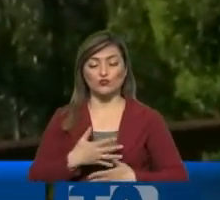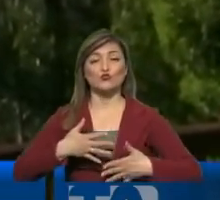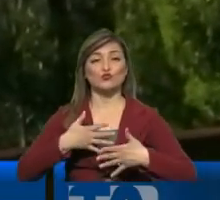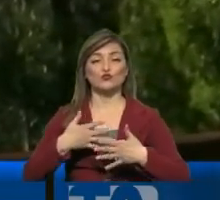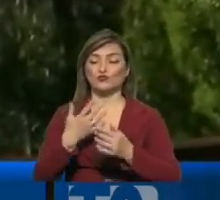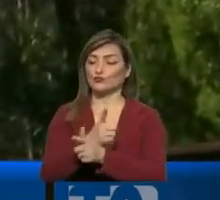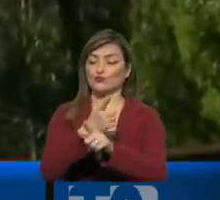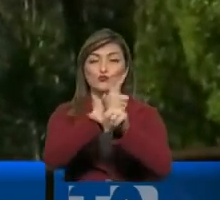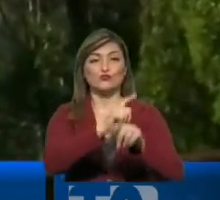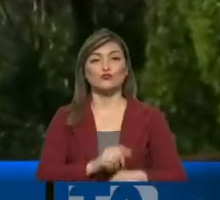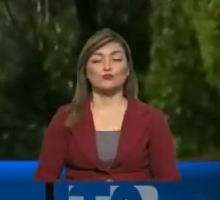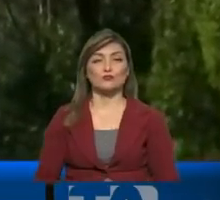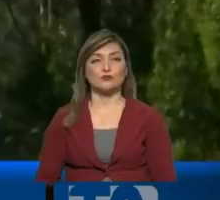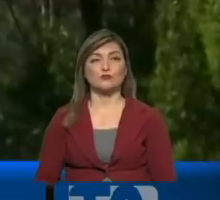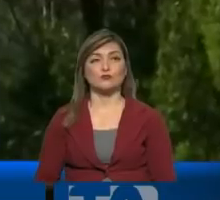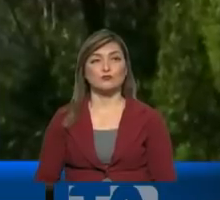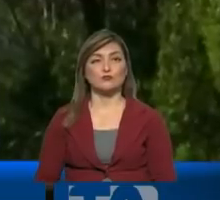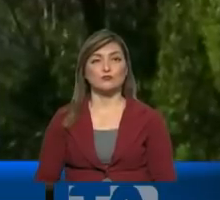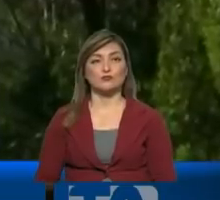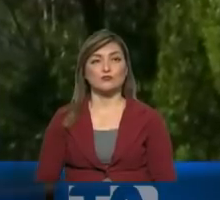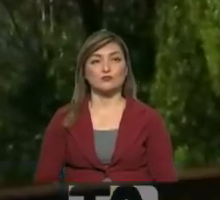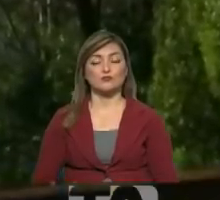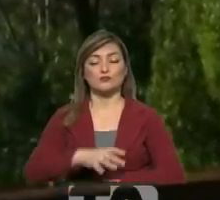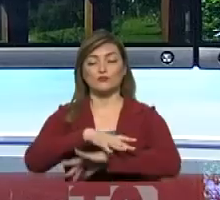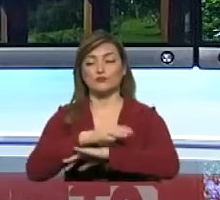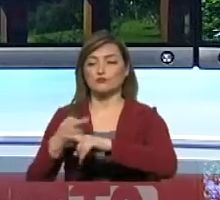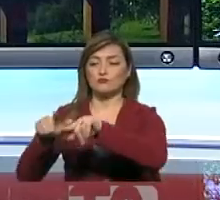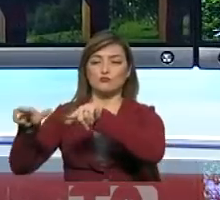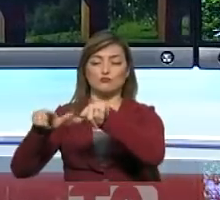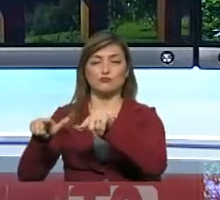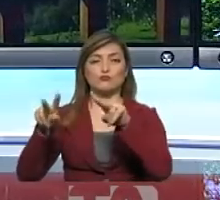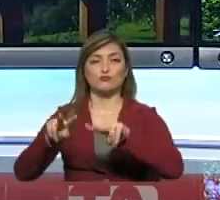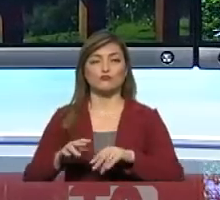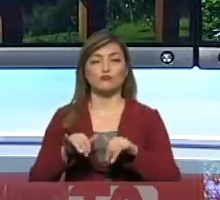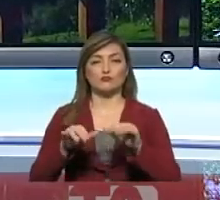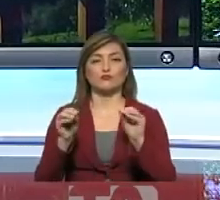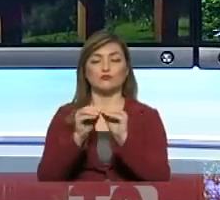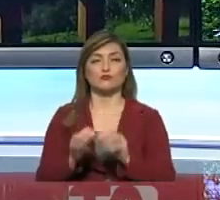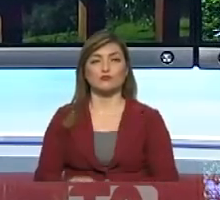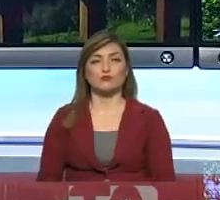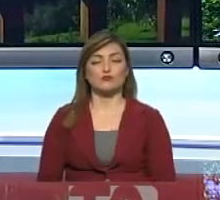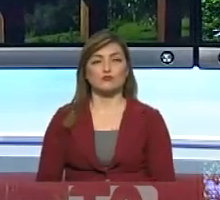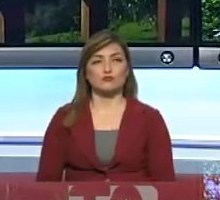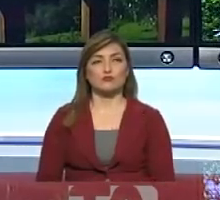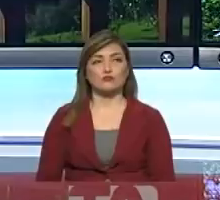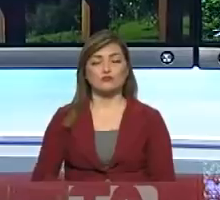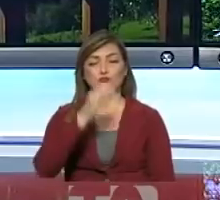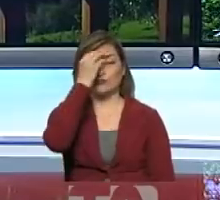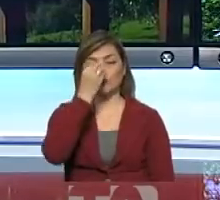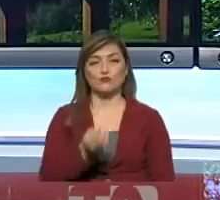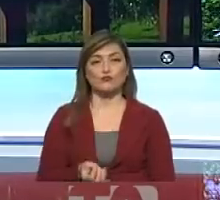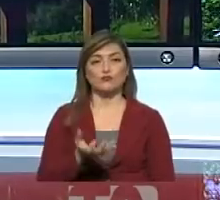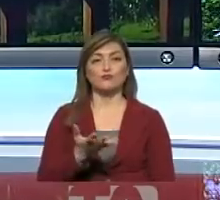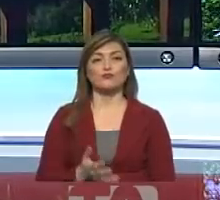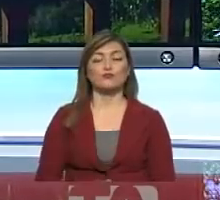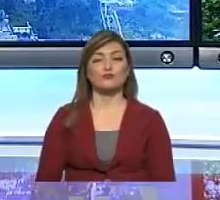del aire libre. Y no solo podemos estar en este mirador, sino también en otros espacios. Regresamos con ustedes con más información. Muy buenos días.